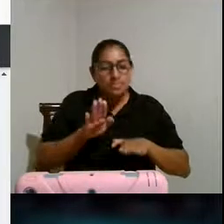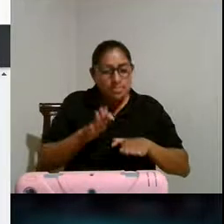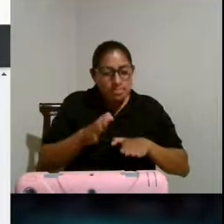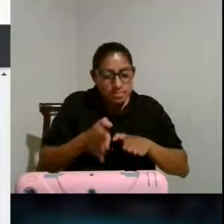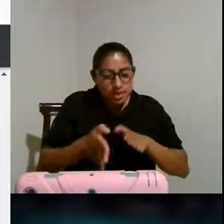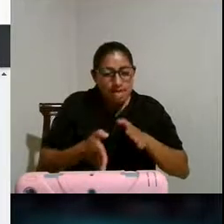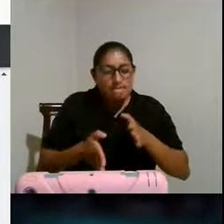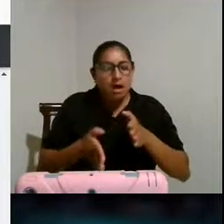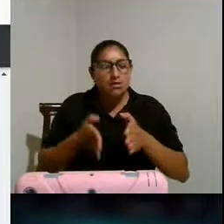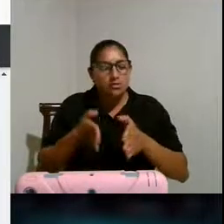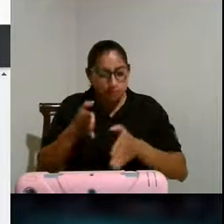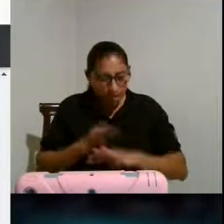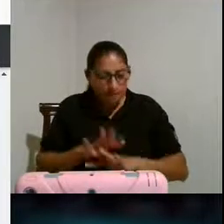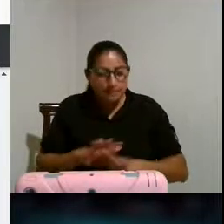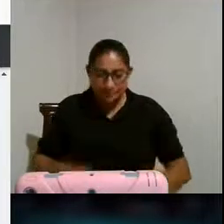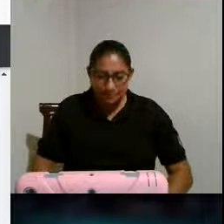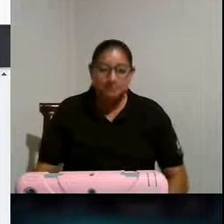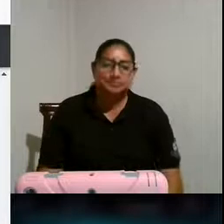Ok.